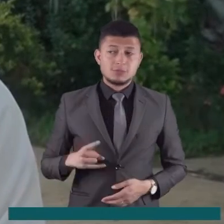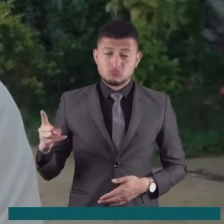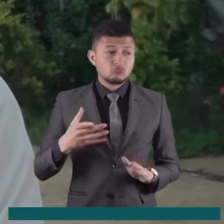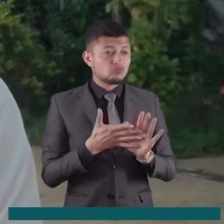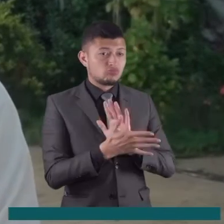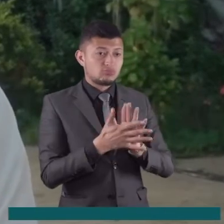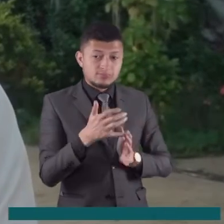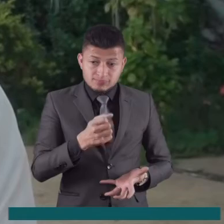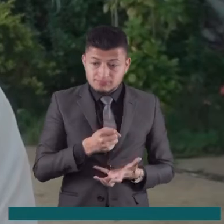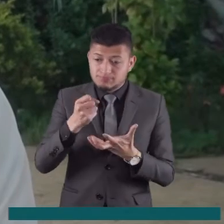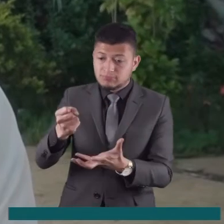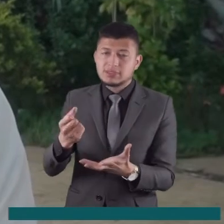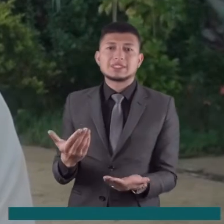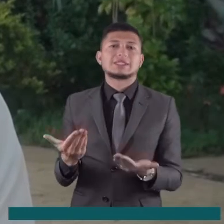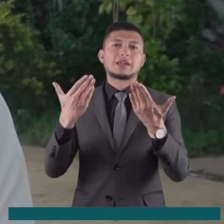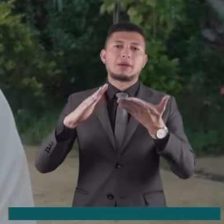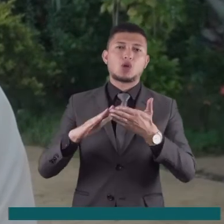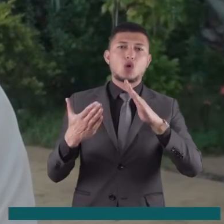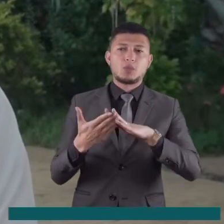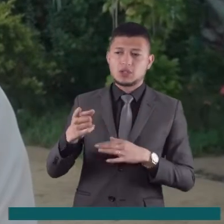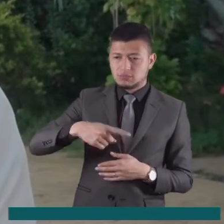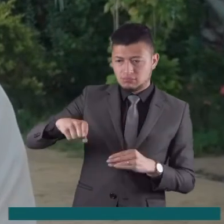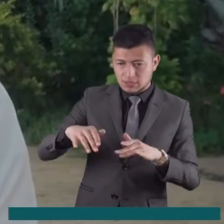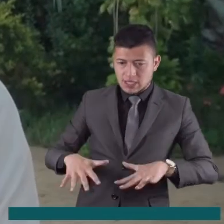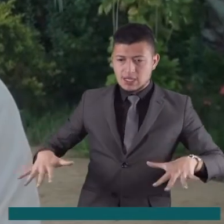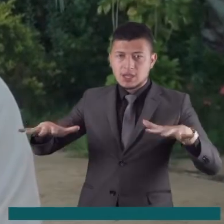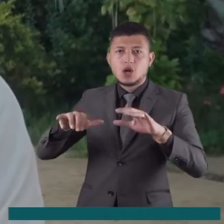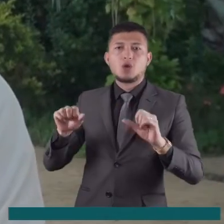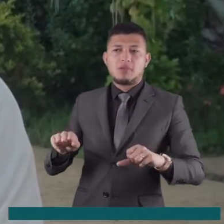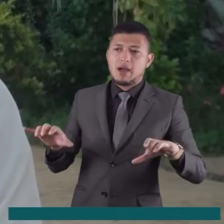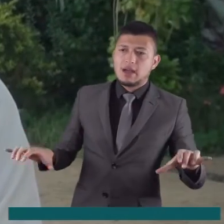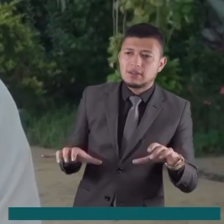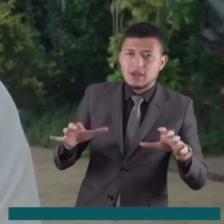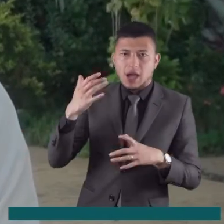que la inversión actual facilitaría a la comunidad este espacio para que